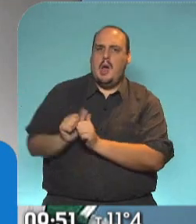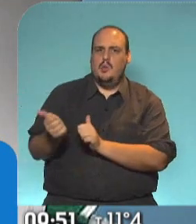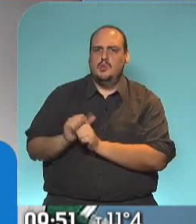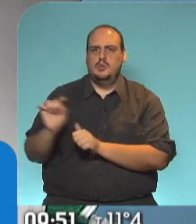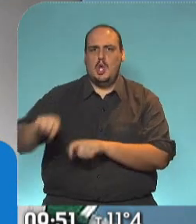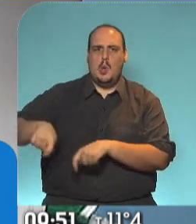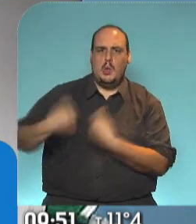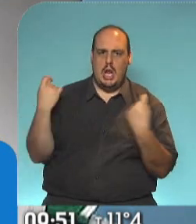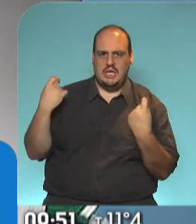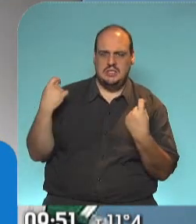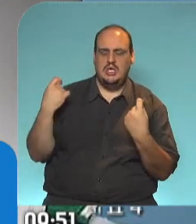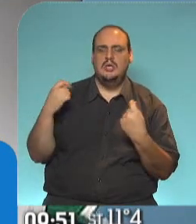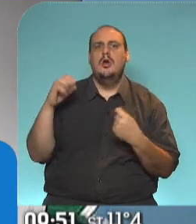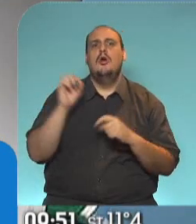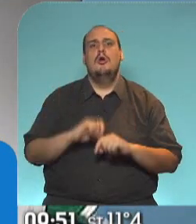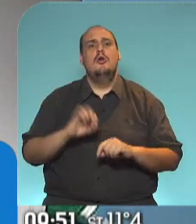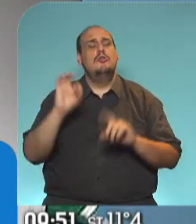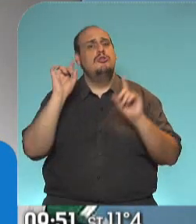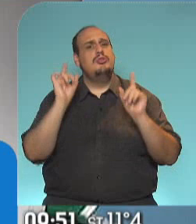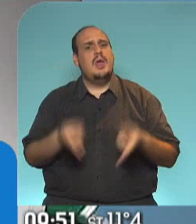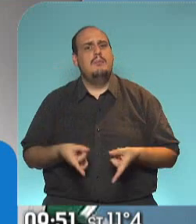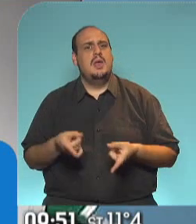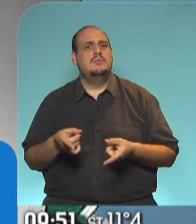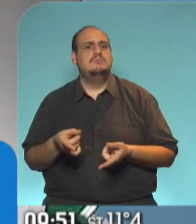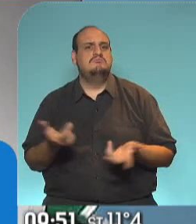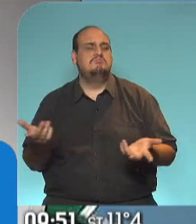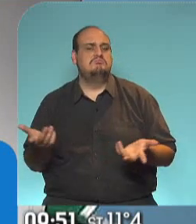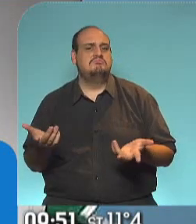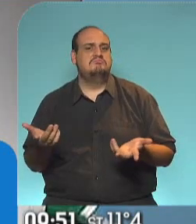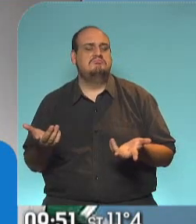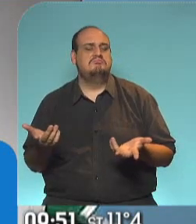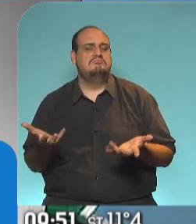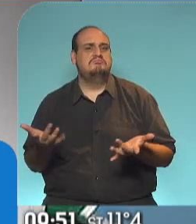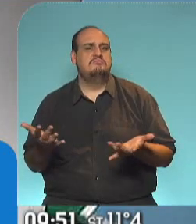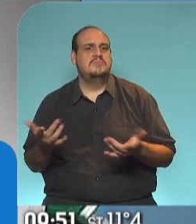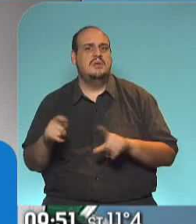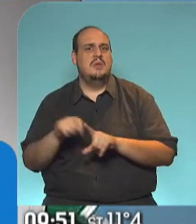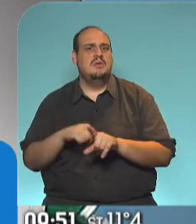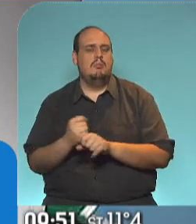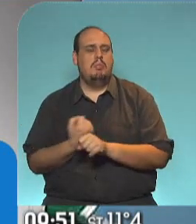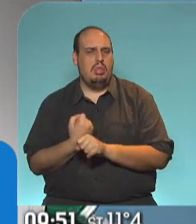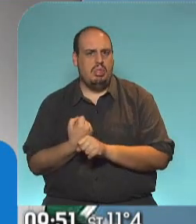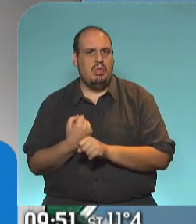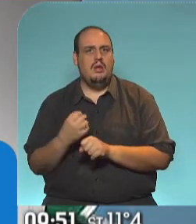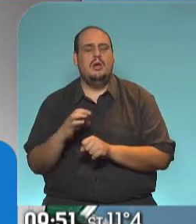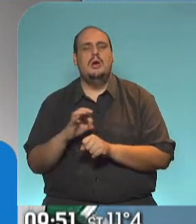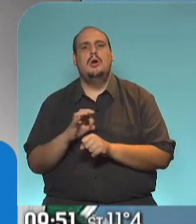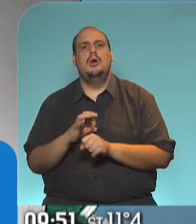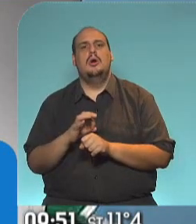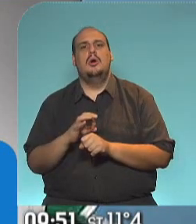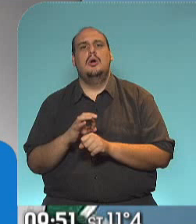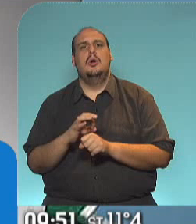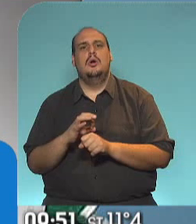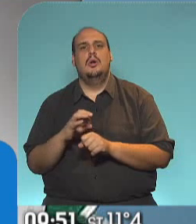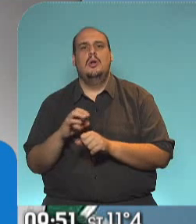y estamos hablando también de accidentes vinculados a la rotura del preservativo o relaciones